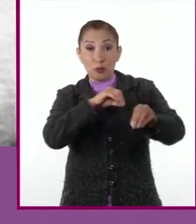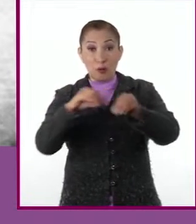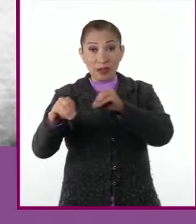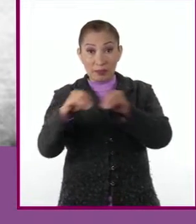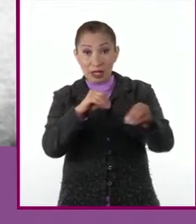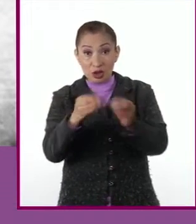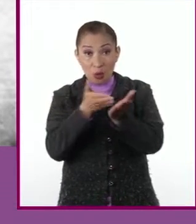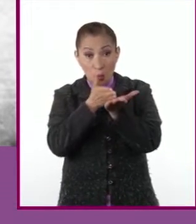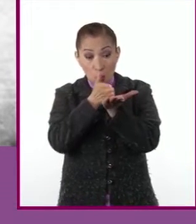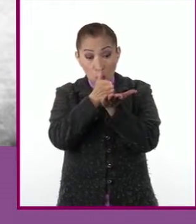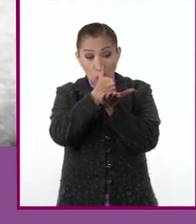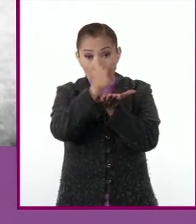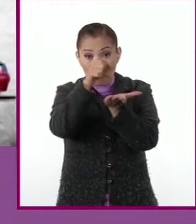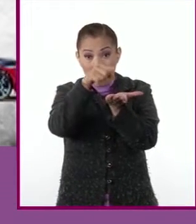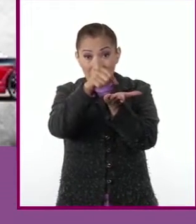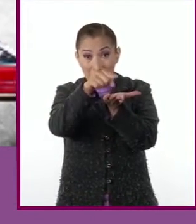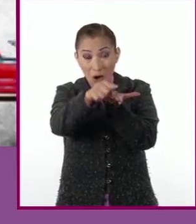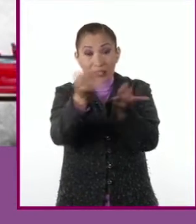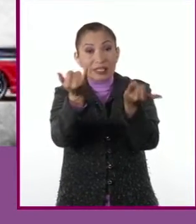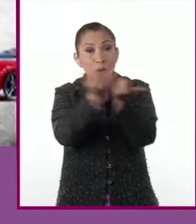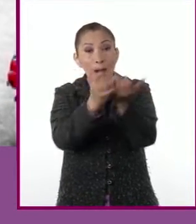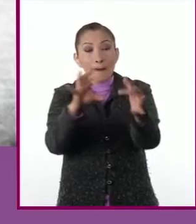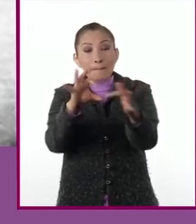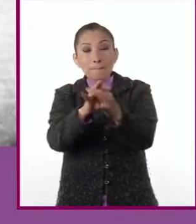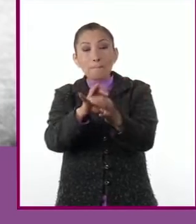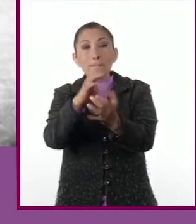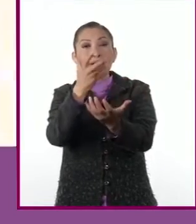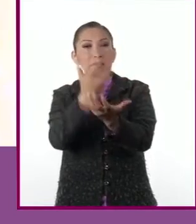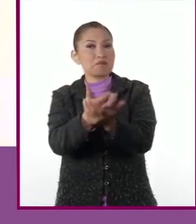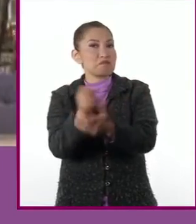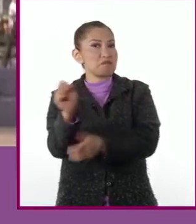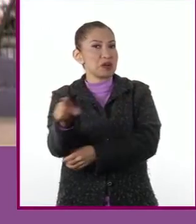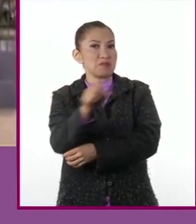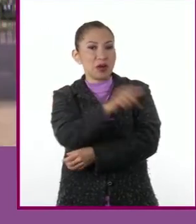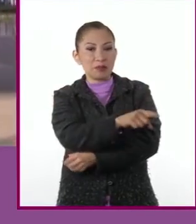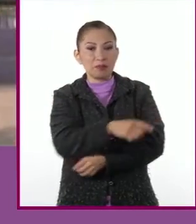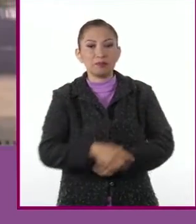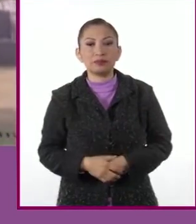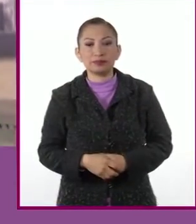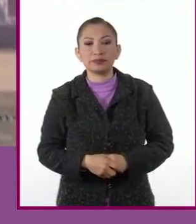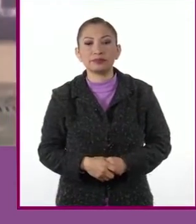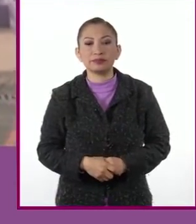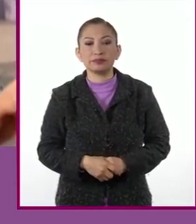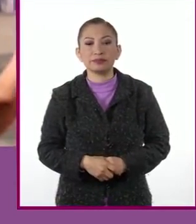movimiento rectilíneo uniforme es equivalente al reposo.